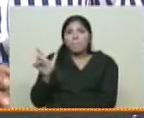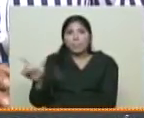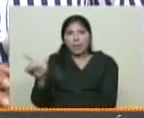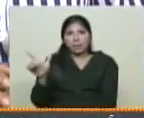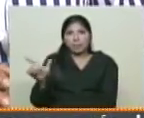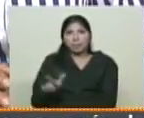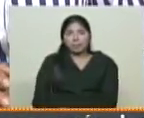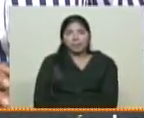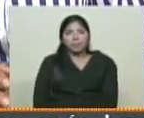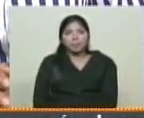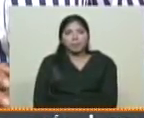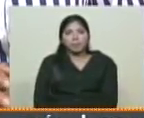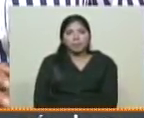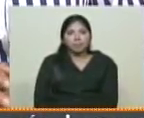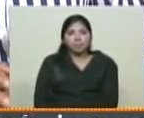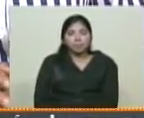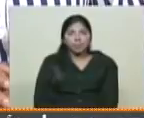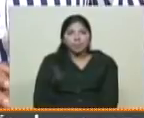Adriana.